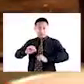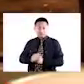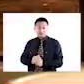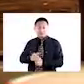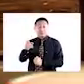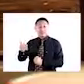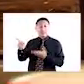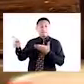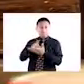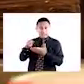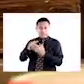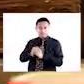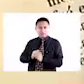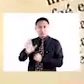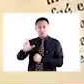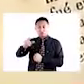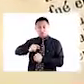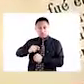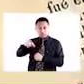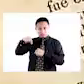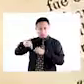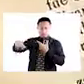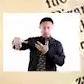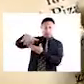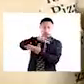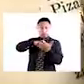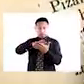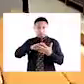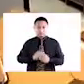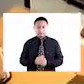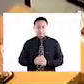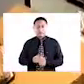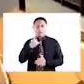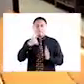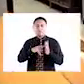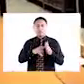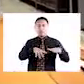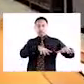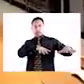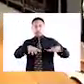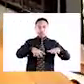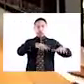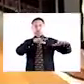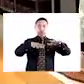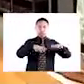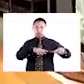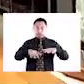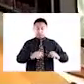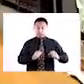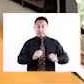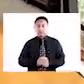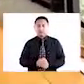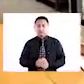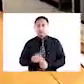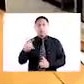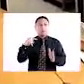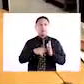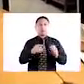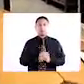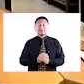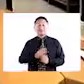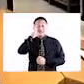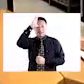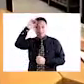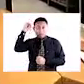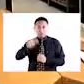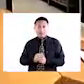por supuesto, en muchas de estas páginas hay detalles de los desastres naturales. Hablando de terremotos, los que quizás han producido mayores catástrofes,